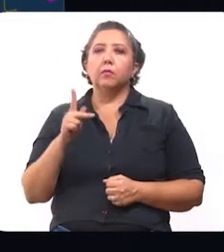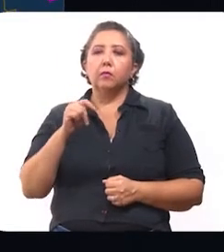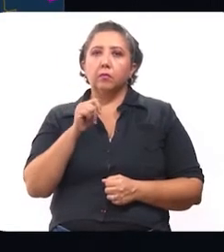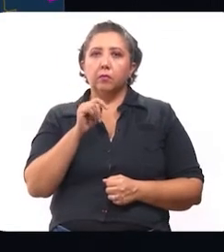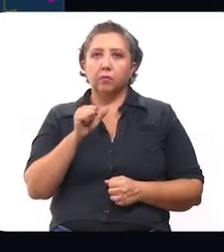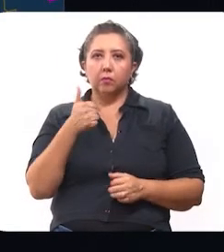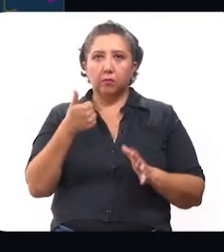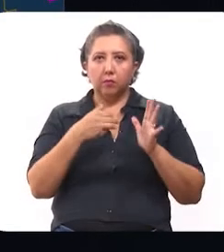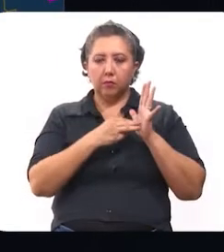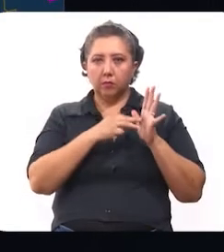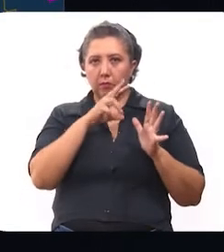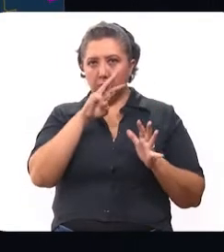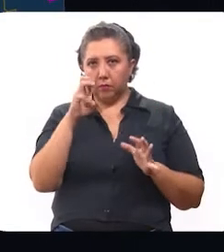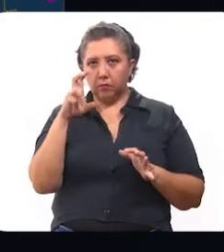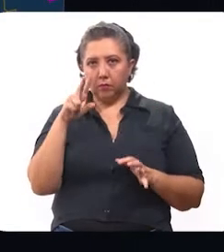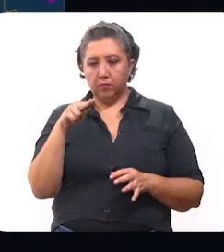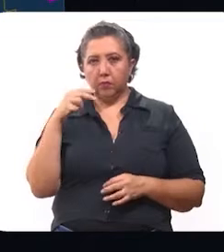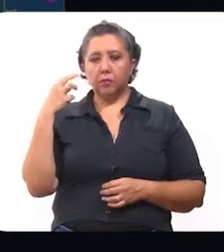zona poniente,